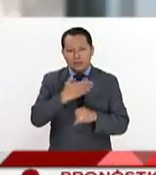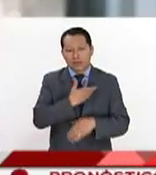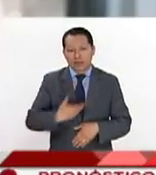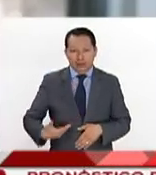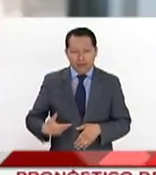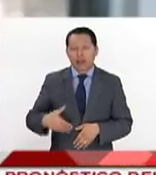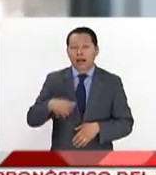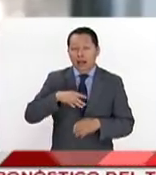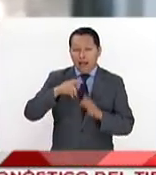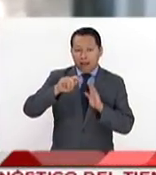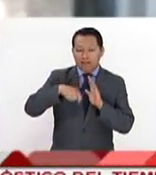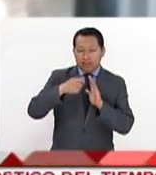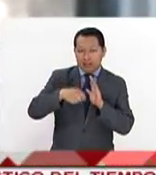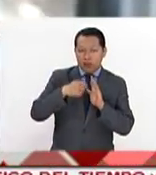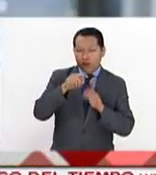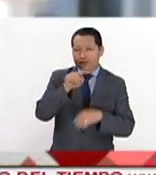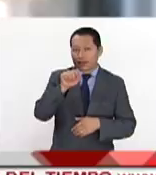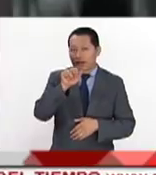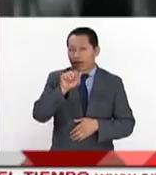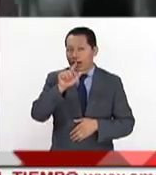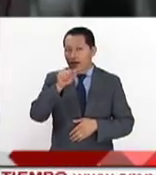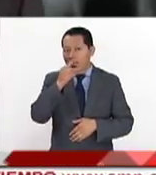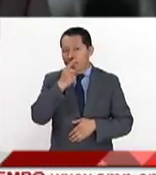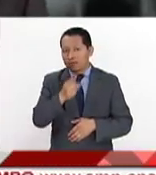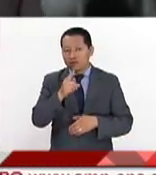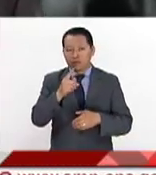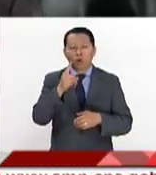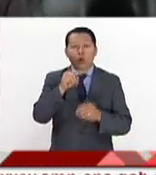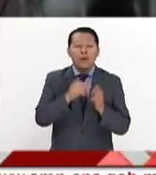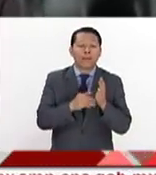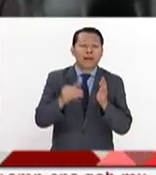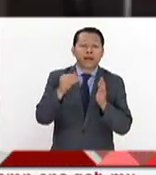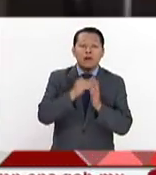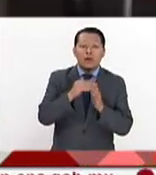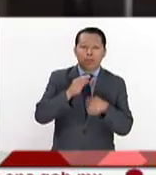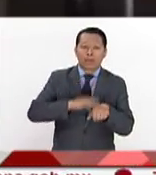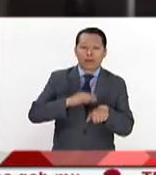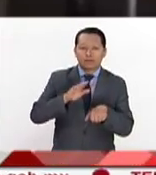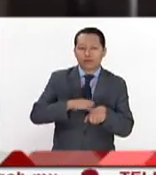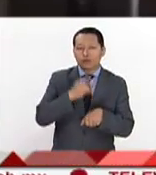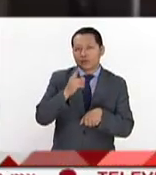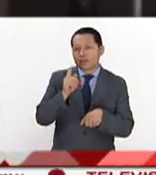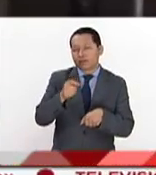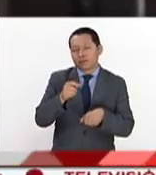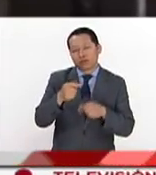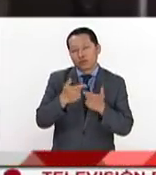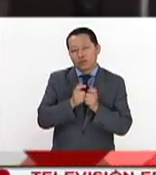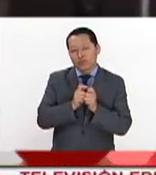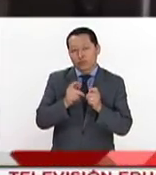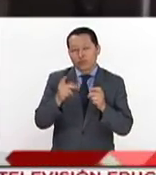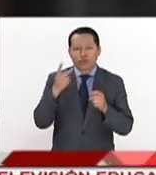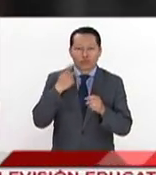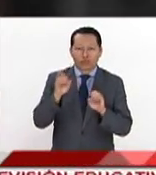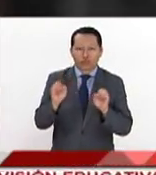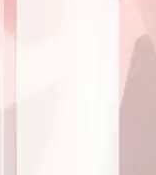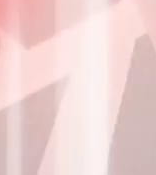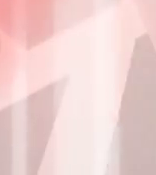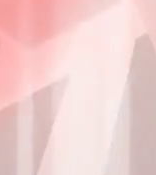En el video, Zavala afirmó que superó el 1.000.000 de firmas debido a que no representa a ningún partido.